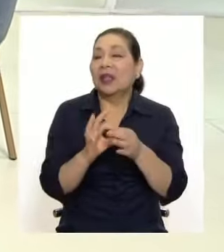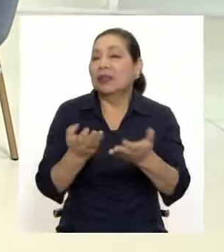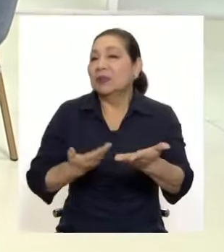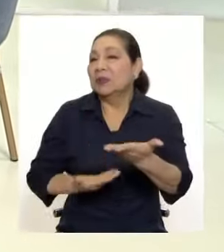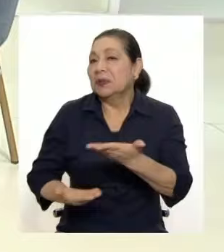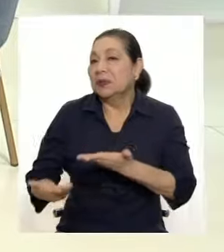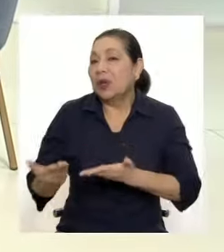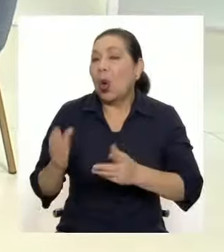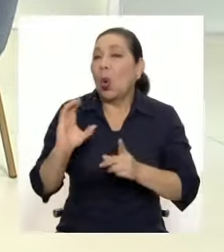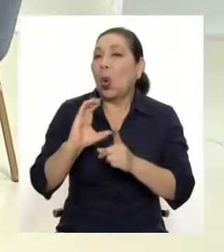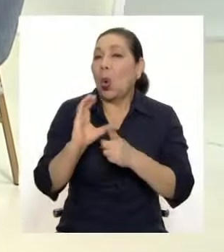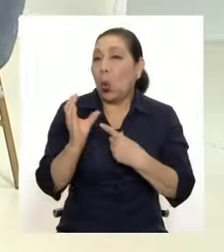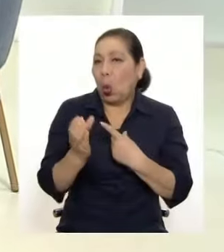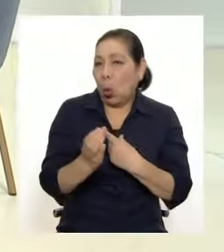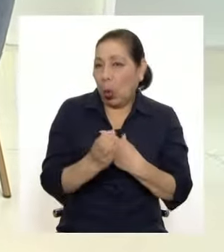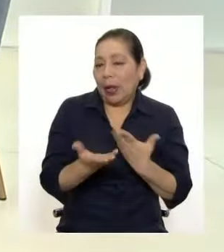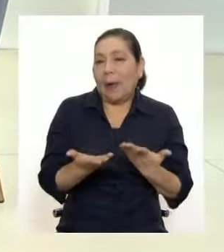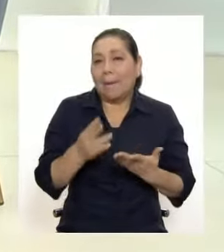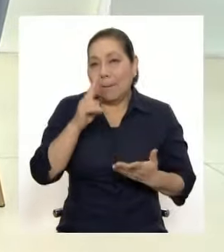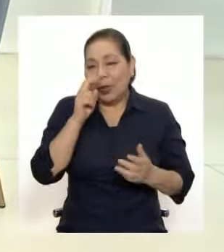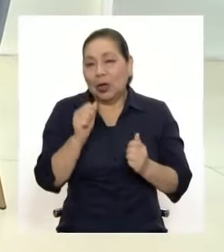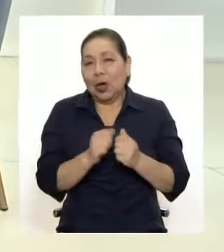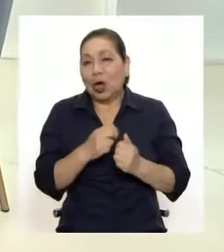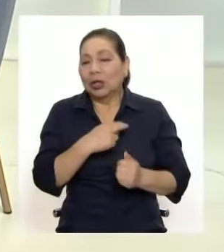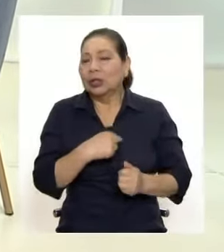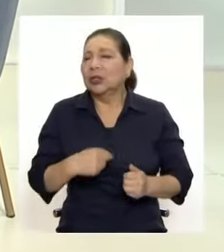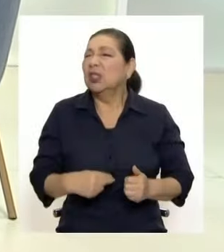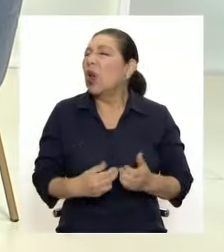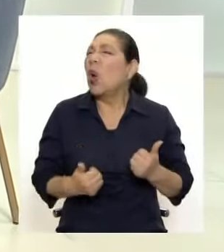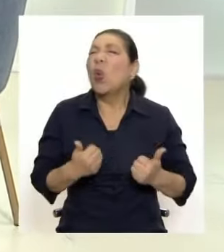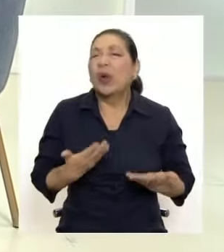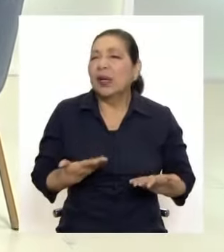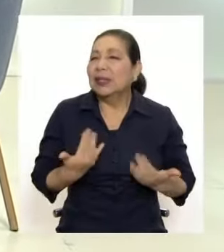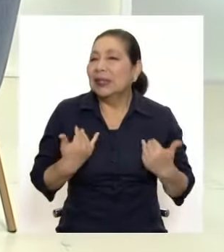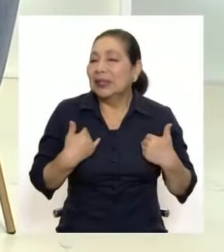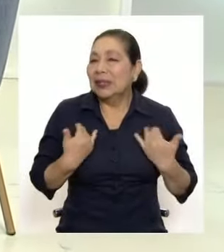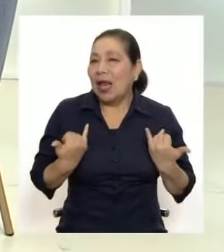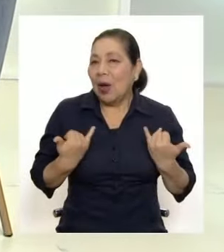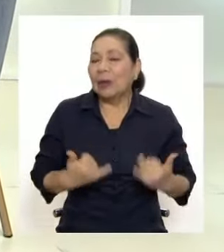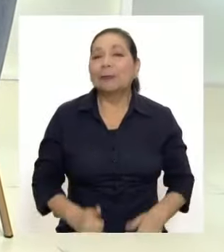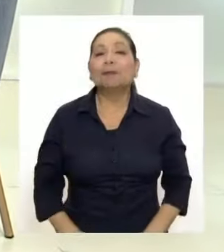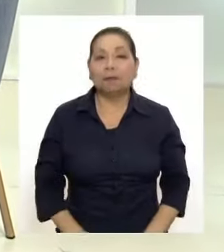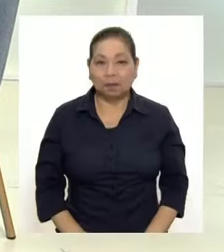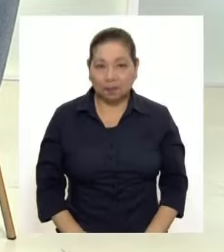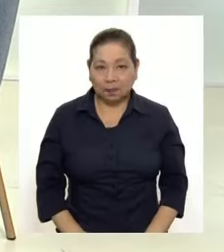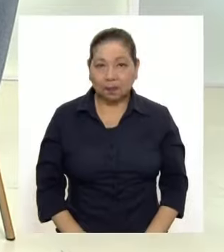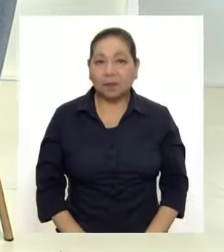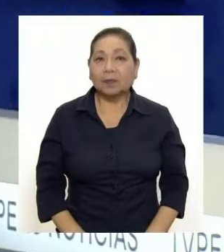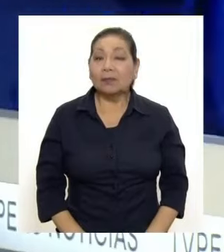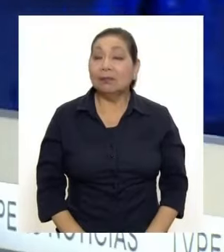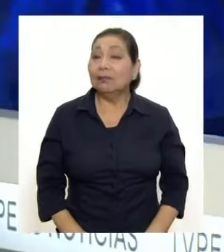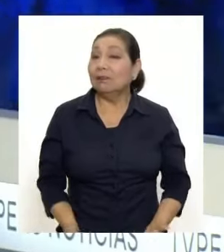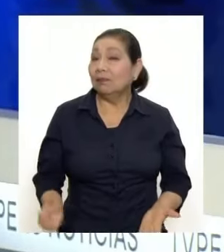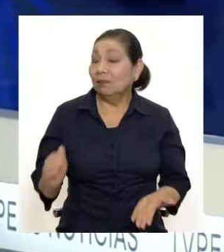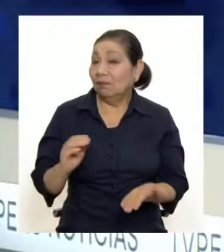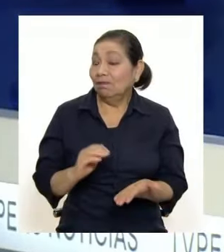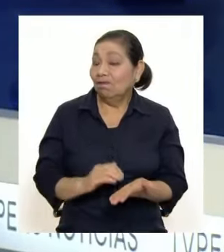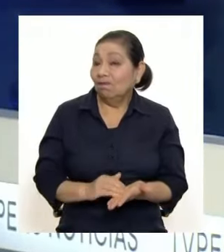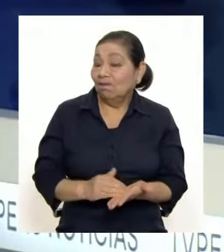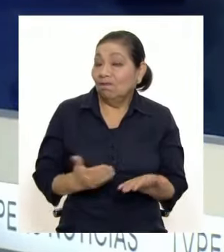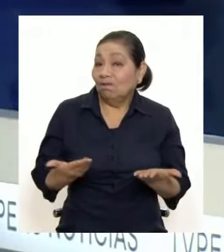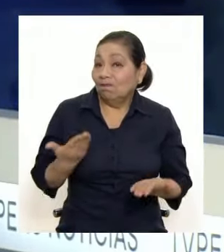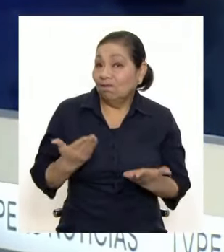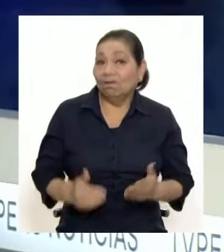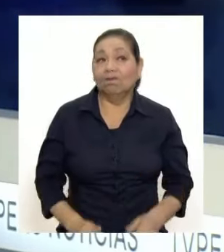comerciales lales que hay entre Perú y China Cuáles son Qué es lo que tenemos a la actualidad bueno eh además de